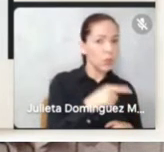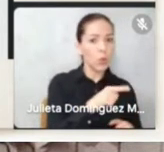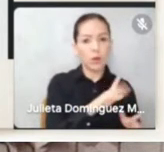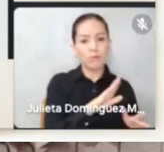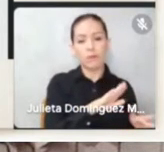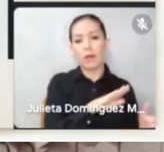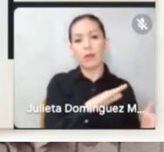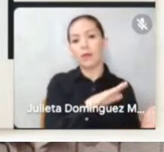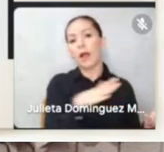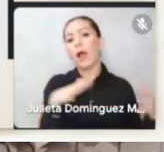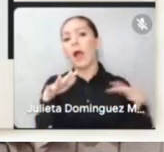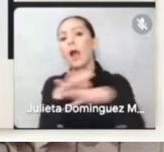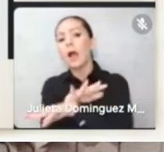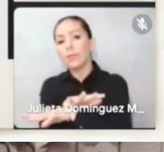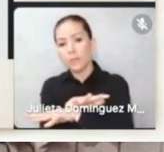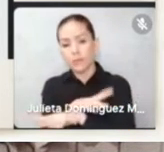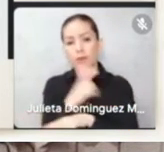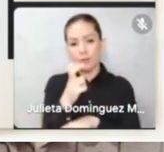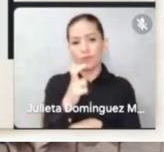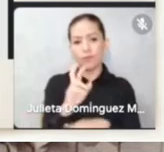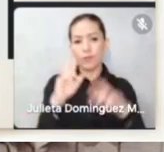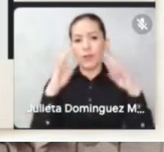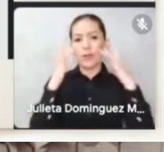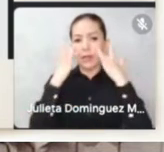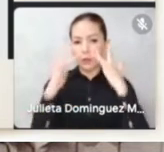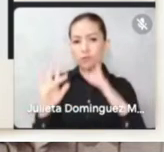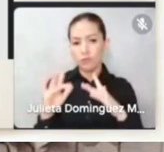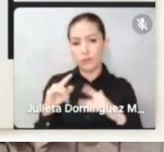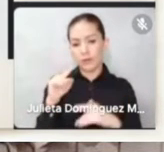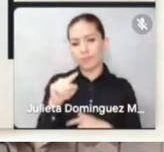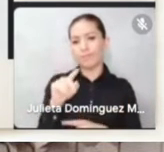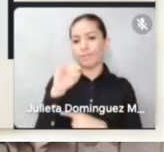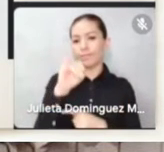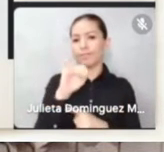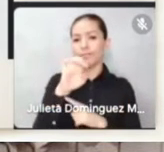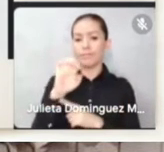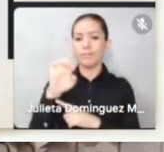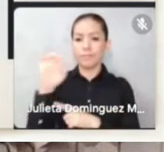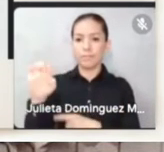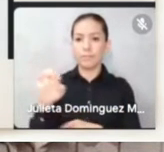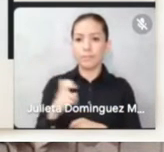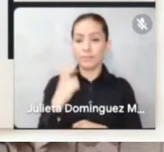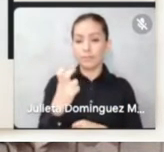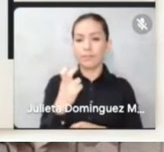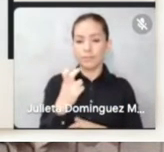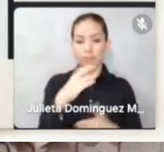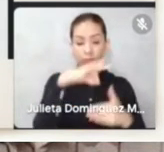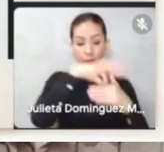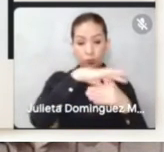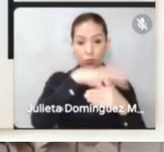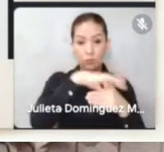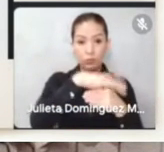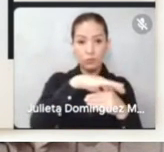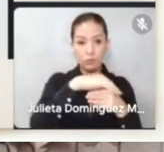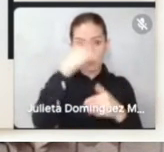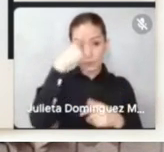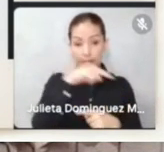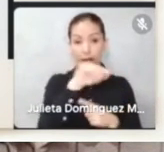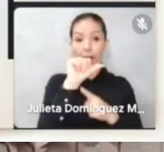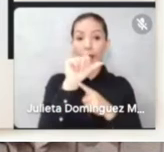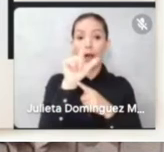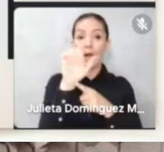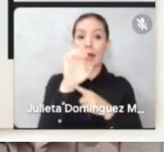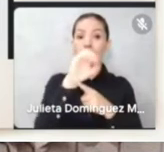que presentó ante el Instituto Estatal Electoral, situación que tuvo como efecto que los votos que fueron emitidos a su favor